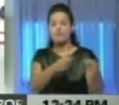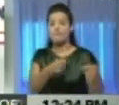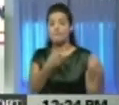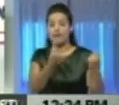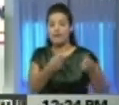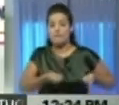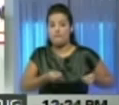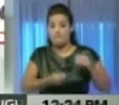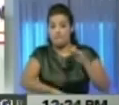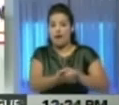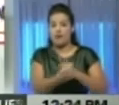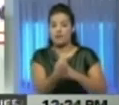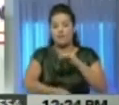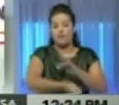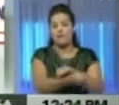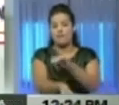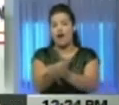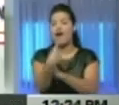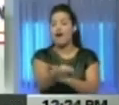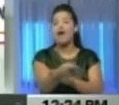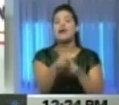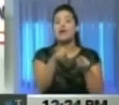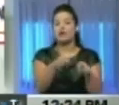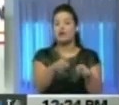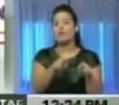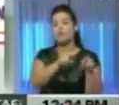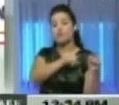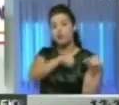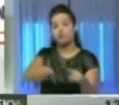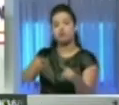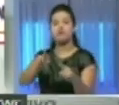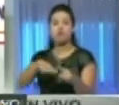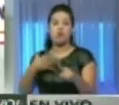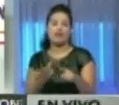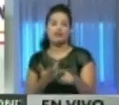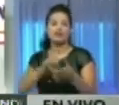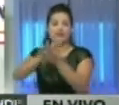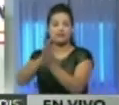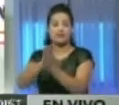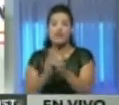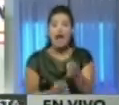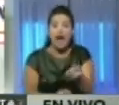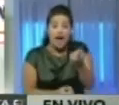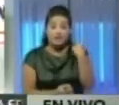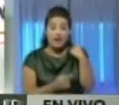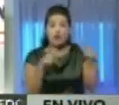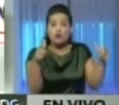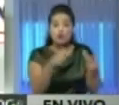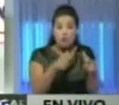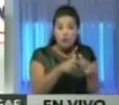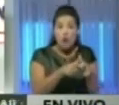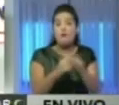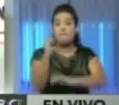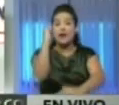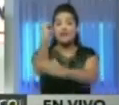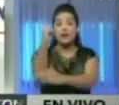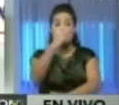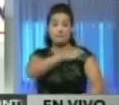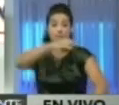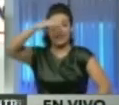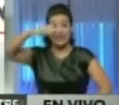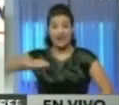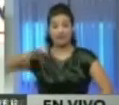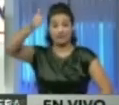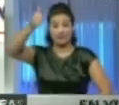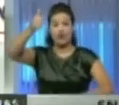solo en el día de ayer, asesinaron a un general sin mediar palabra y dispararon contra mi hijo en iguales